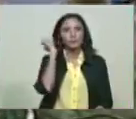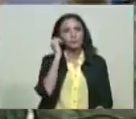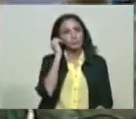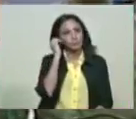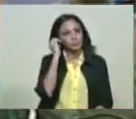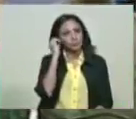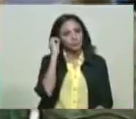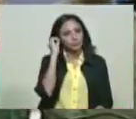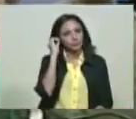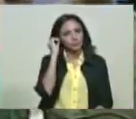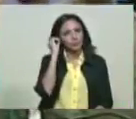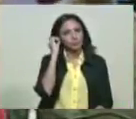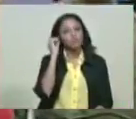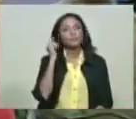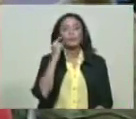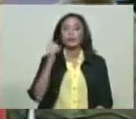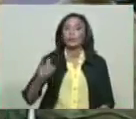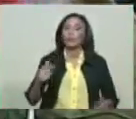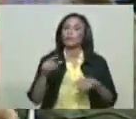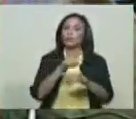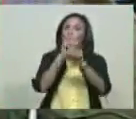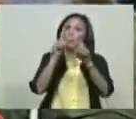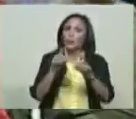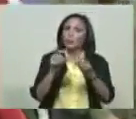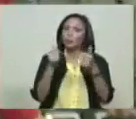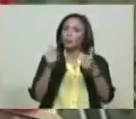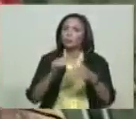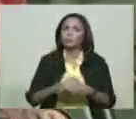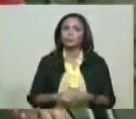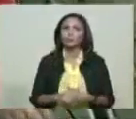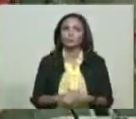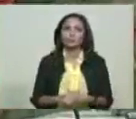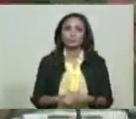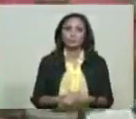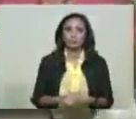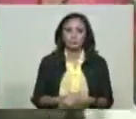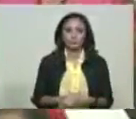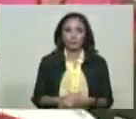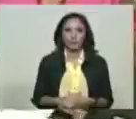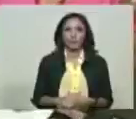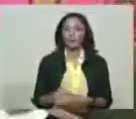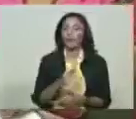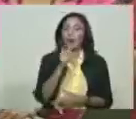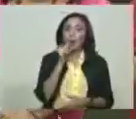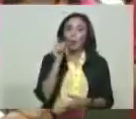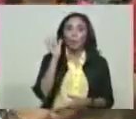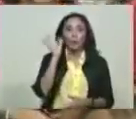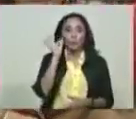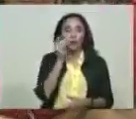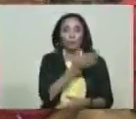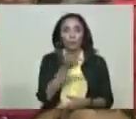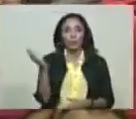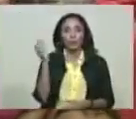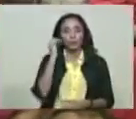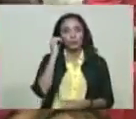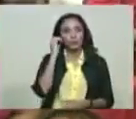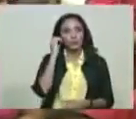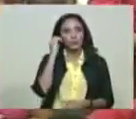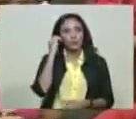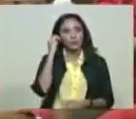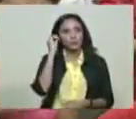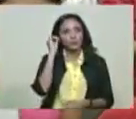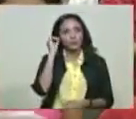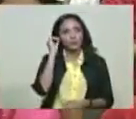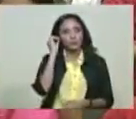te digo lo siguiente miren compañeros compañeras compatriotas eduardo